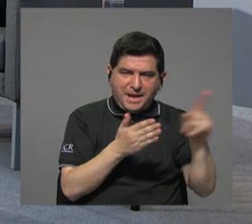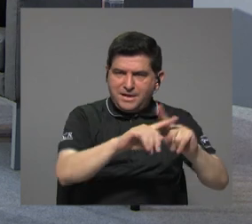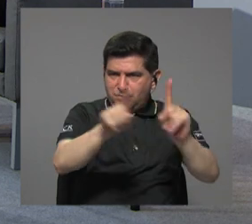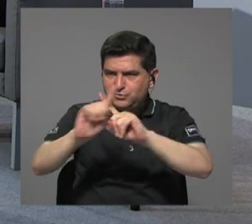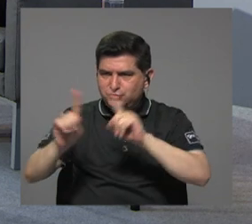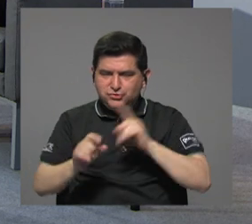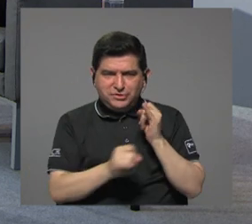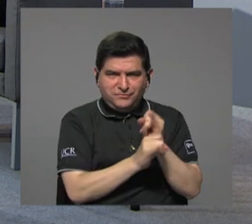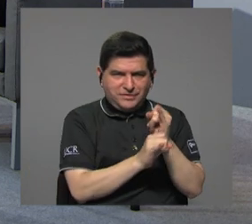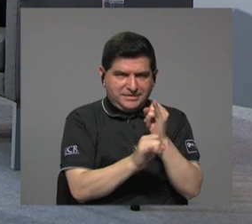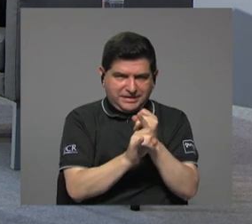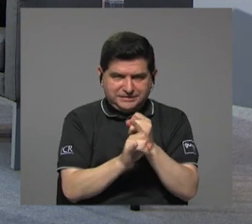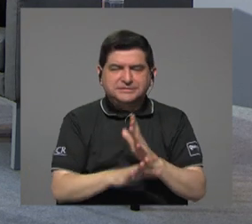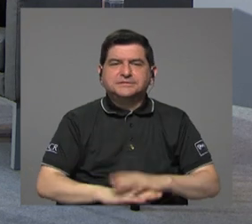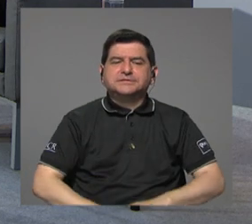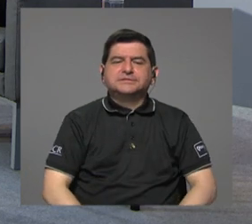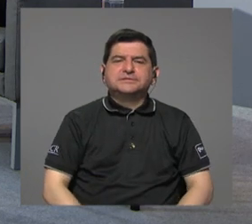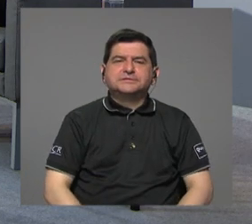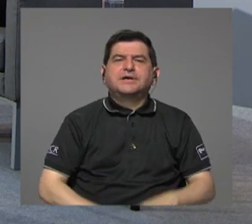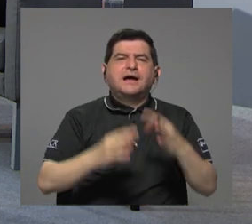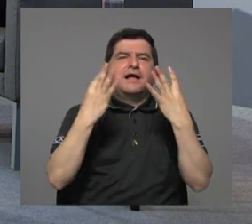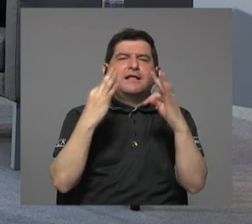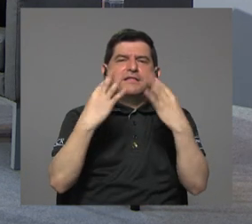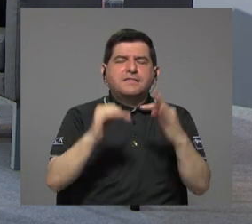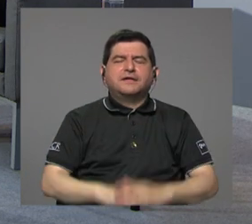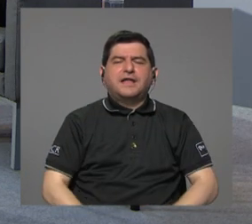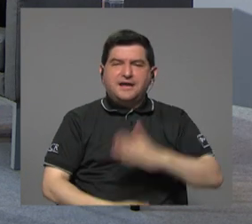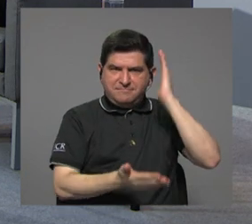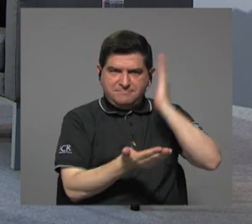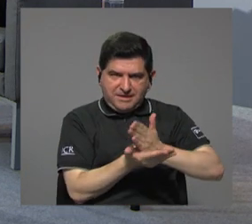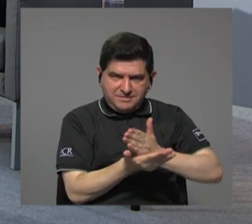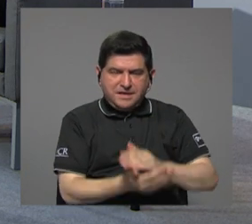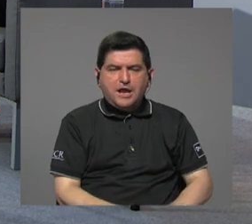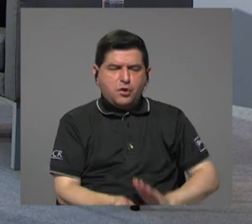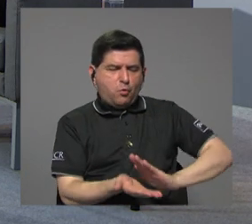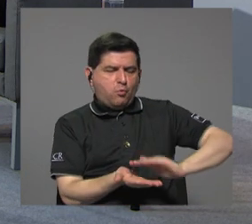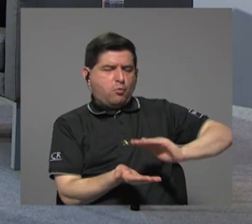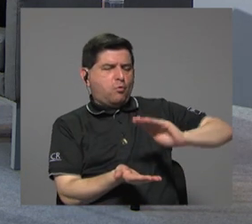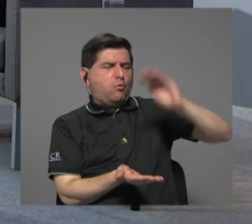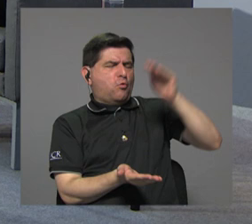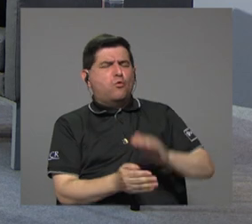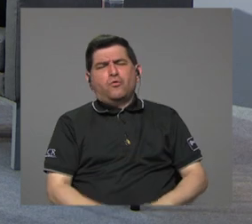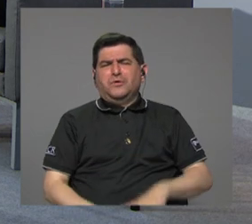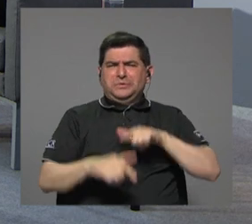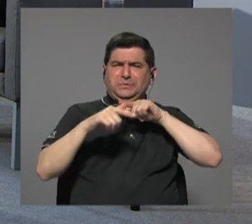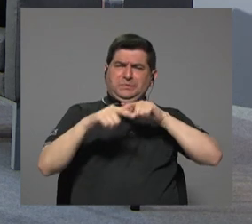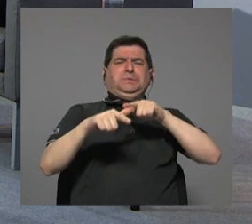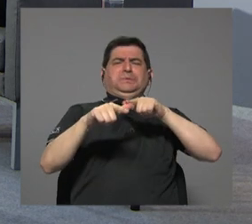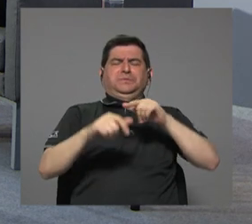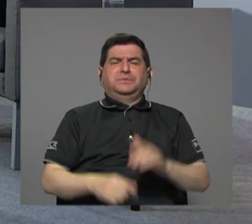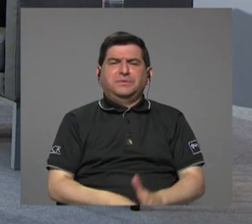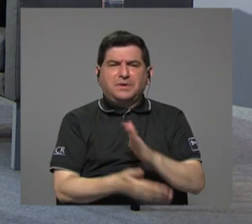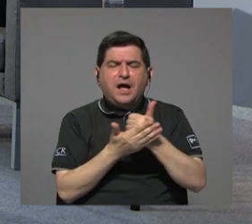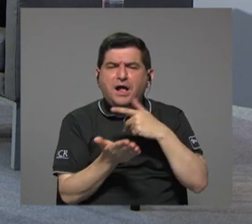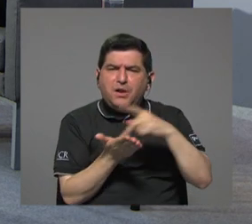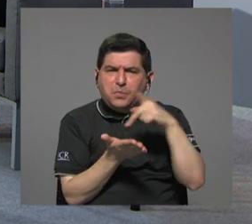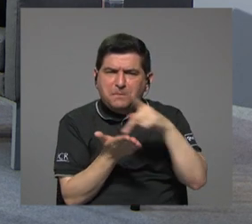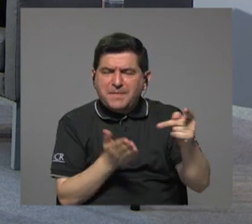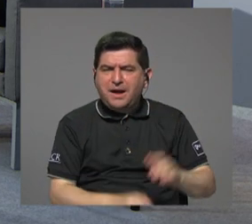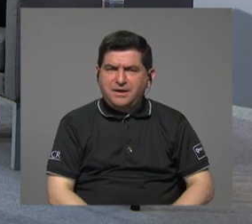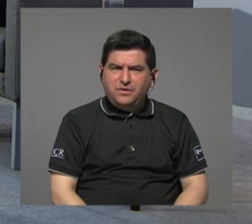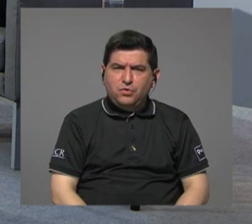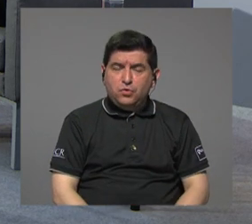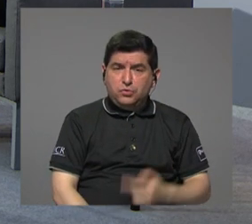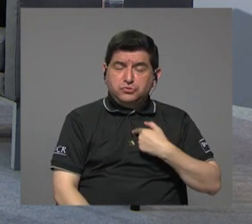diferentes instituciones que venga a ponerle freno al que los crecimientos exagerados del de algunos salarios yo